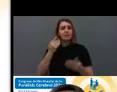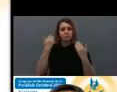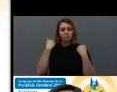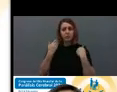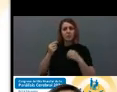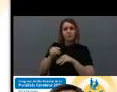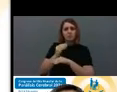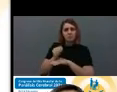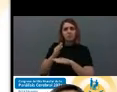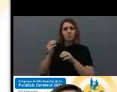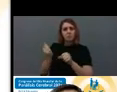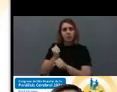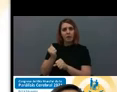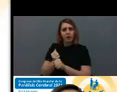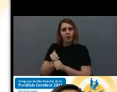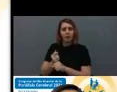trabajo.